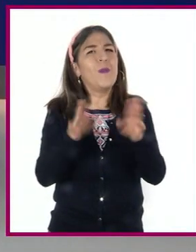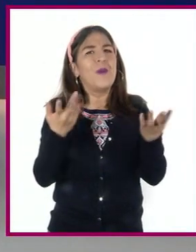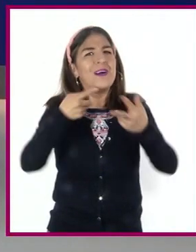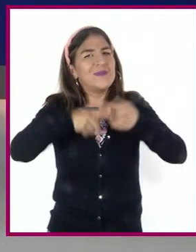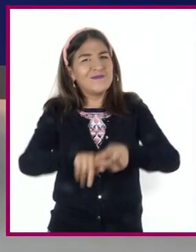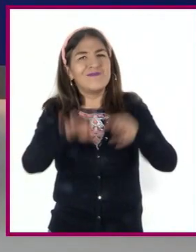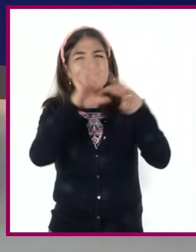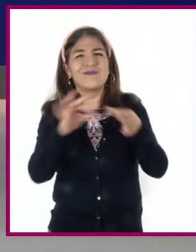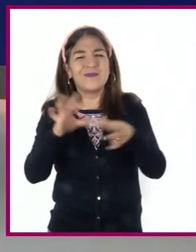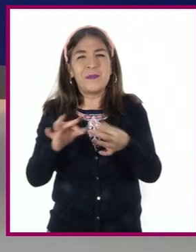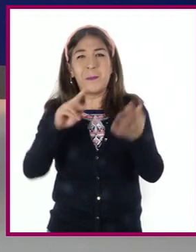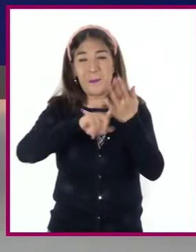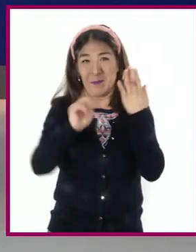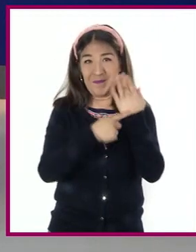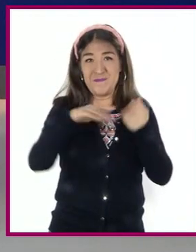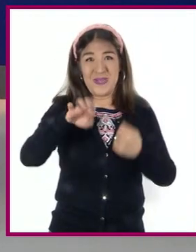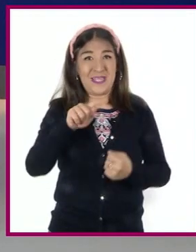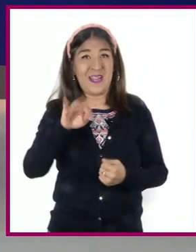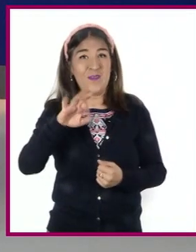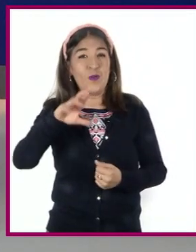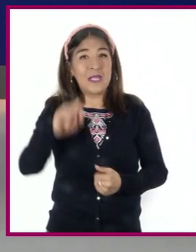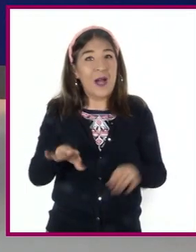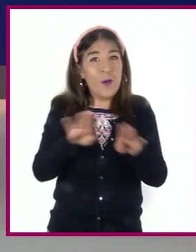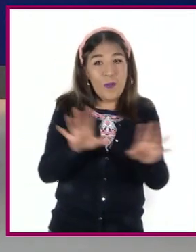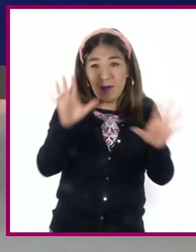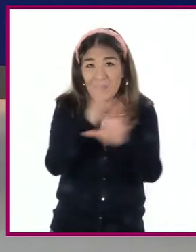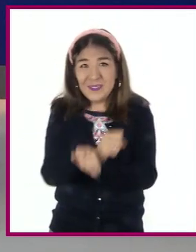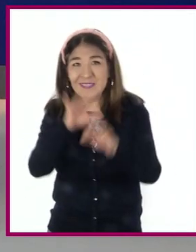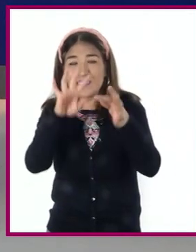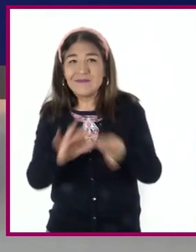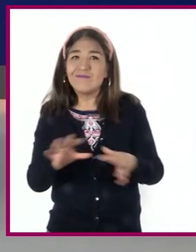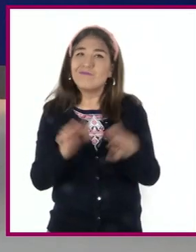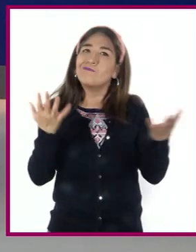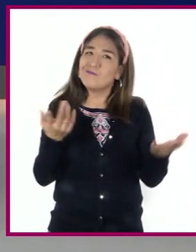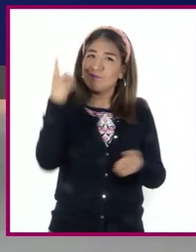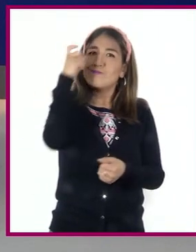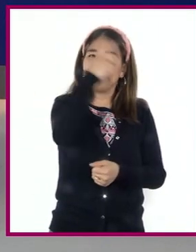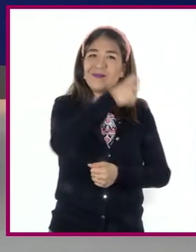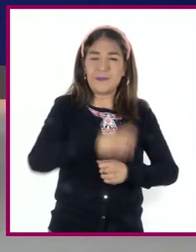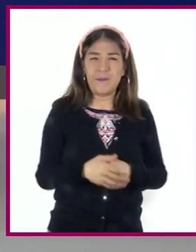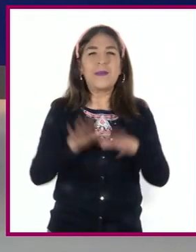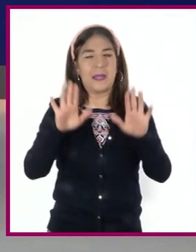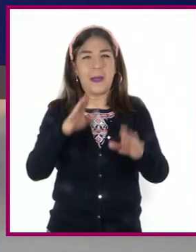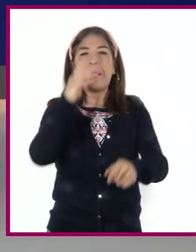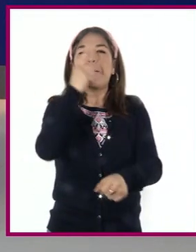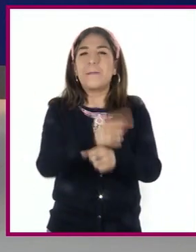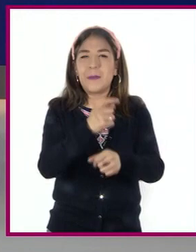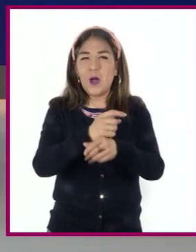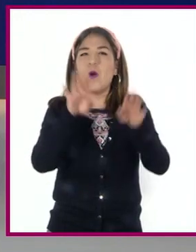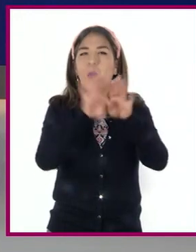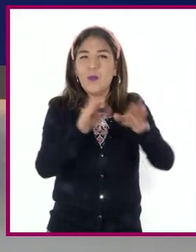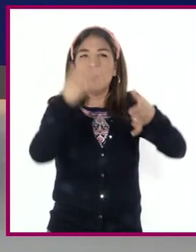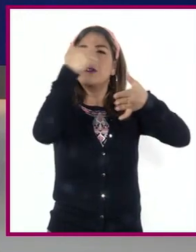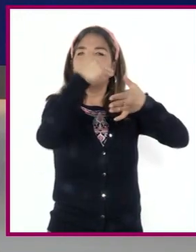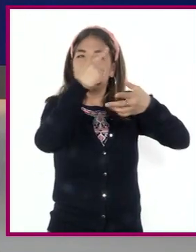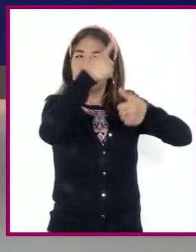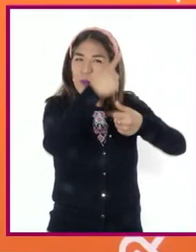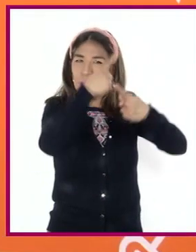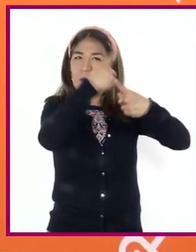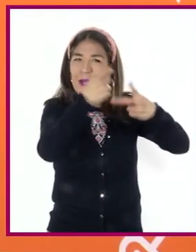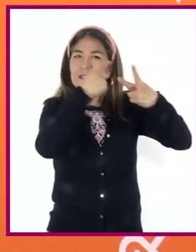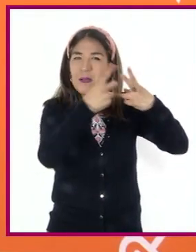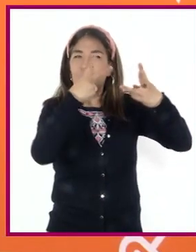Maestro, parecen metáforas. Algunas lo son, pero en este poema se clarifica el